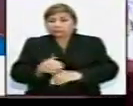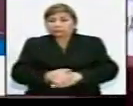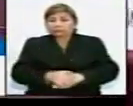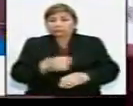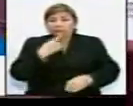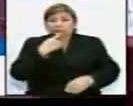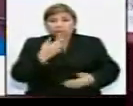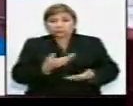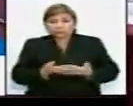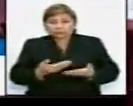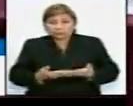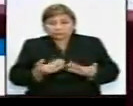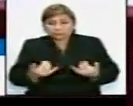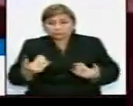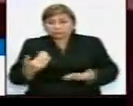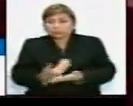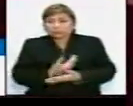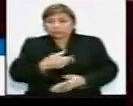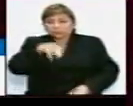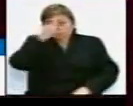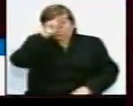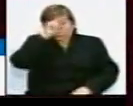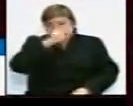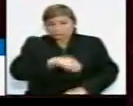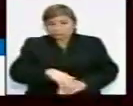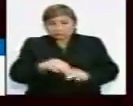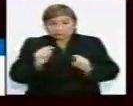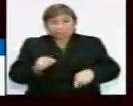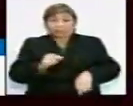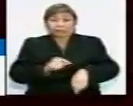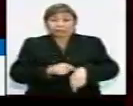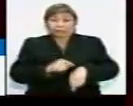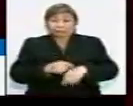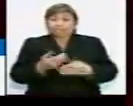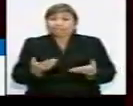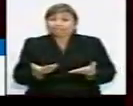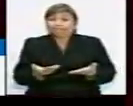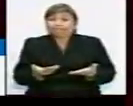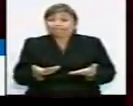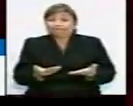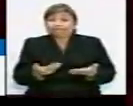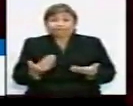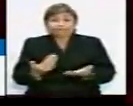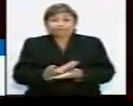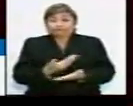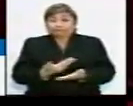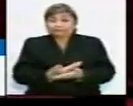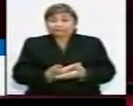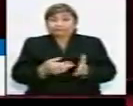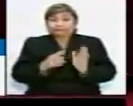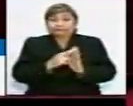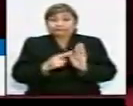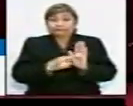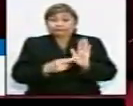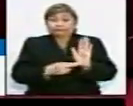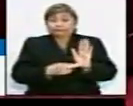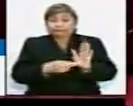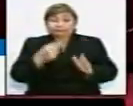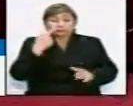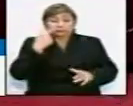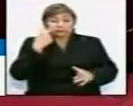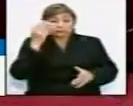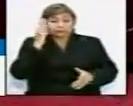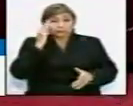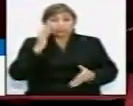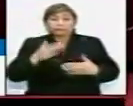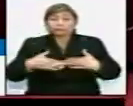propio, como por ejemplo el Nuevo Perú, en este momento tendría que esperar a que salga la nueva versión del reglamento para conocer